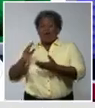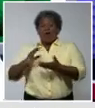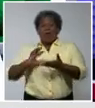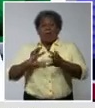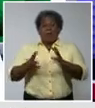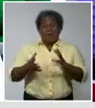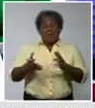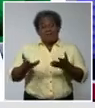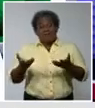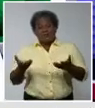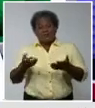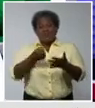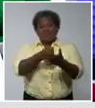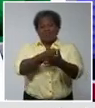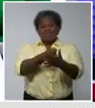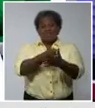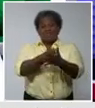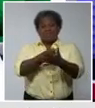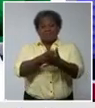que enfrentamos.